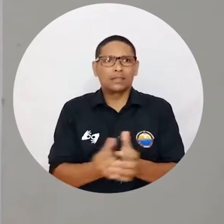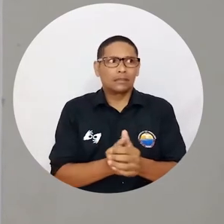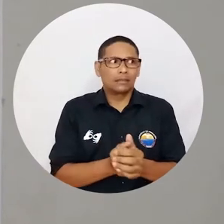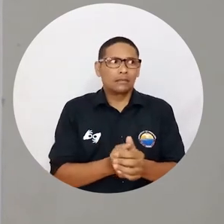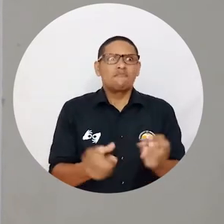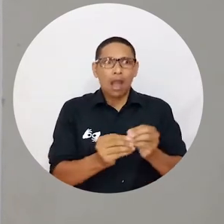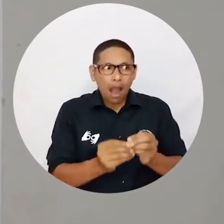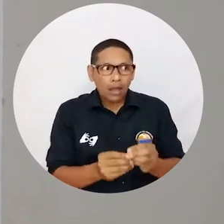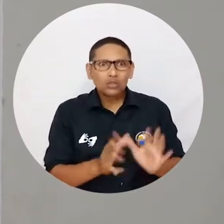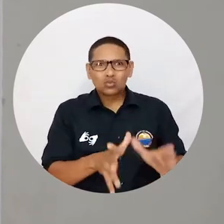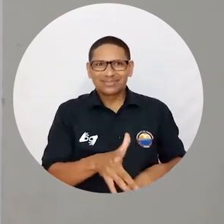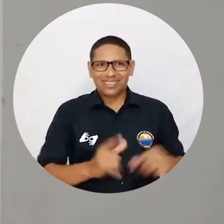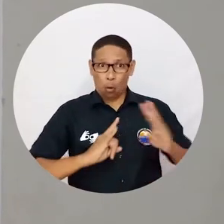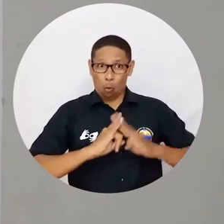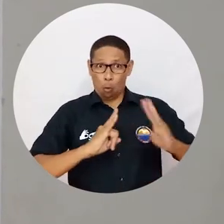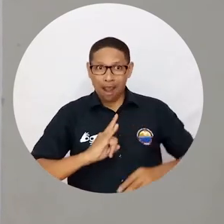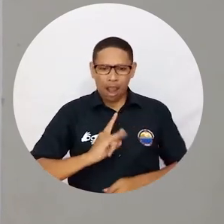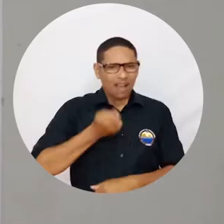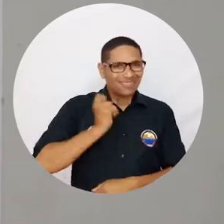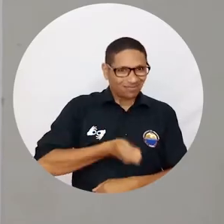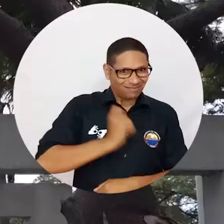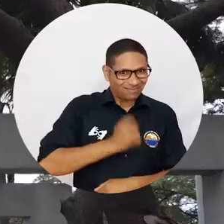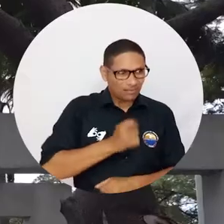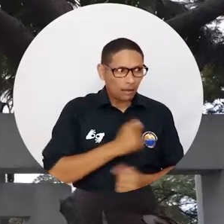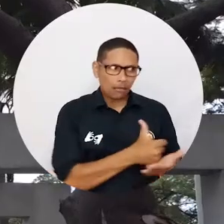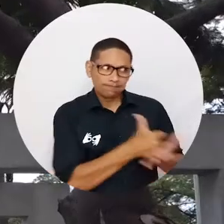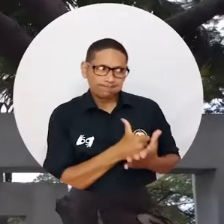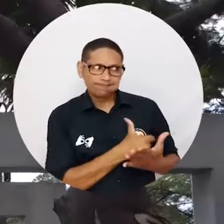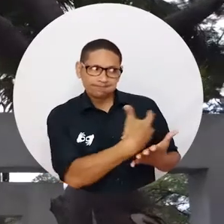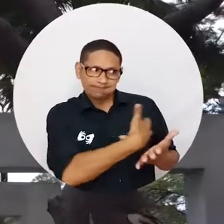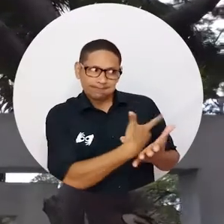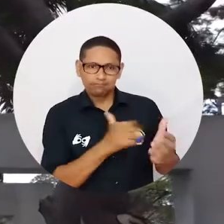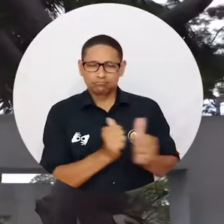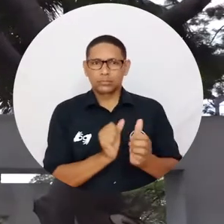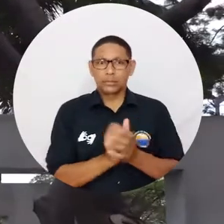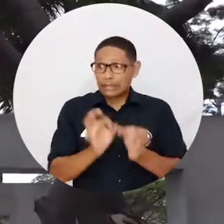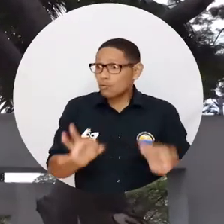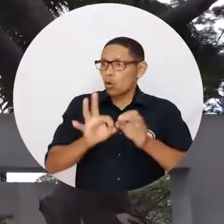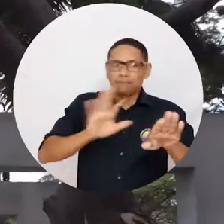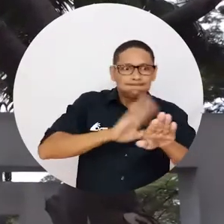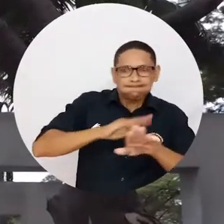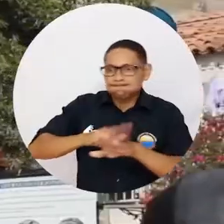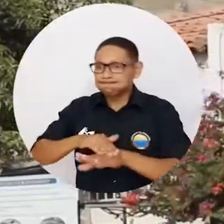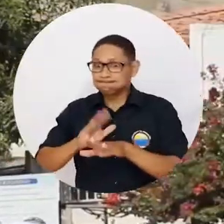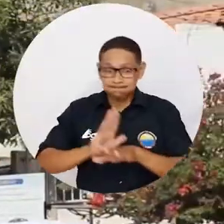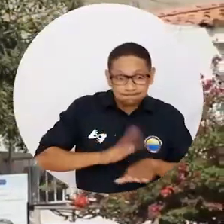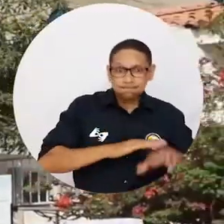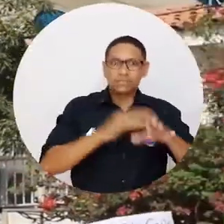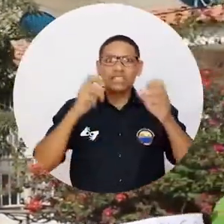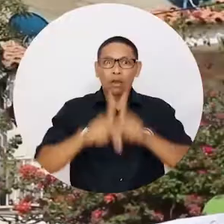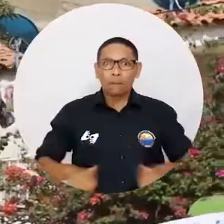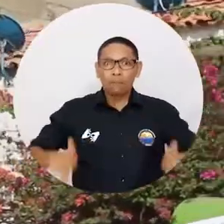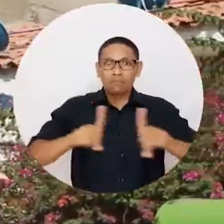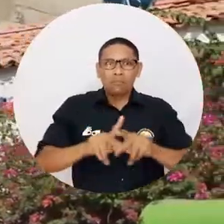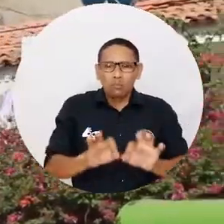la asesoría jurídica de la universidad, el consultorio jurídico. Se insiste en estos llamados con el fin de salvaguardar la integridad de